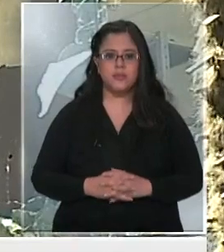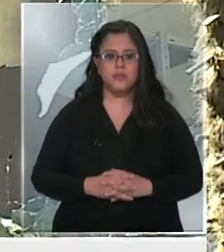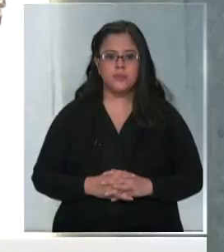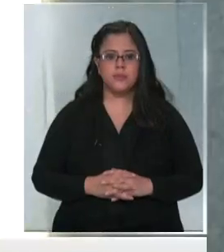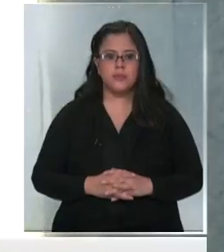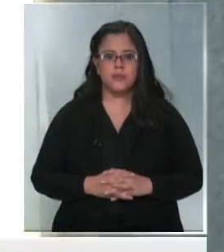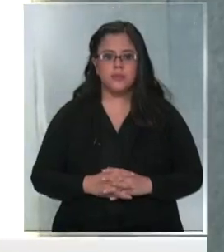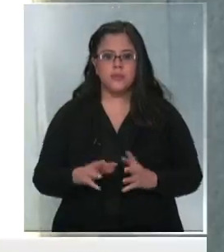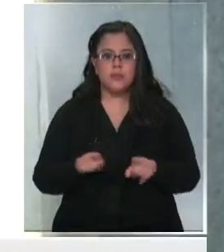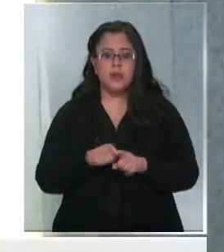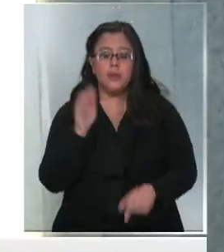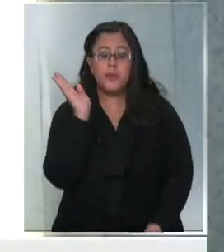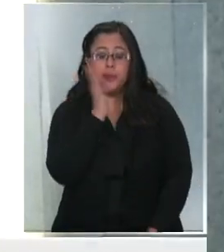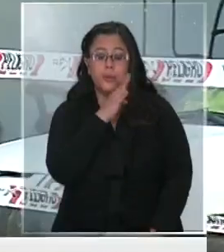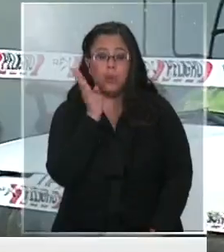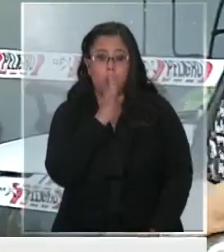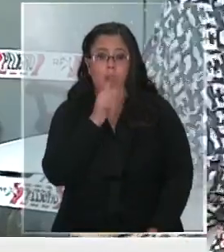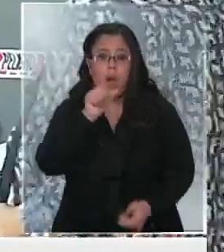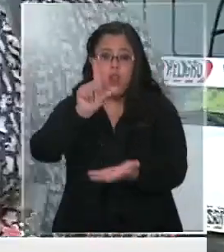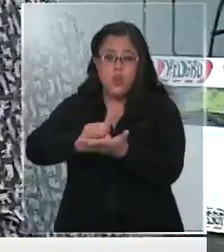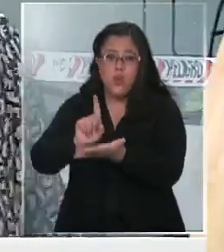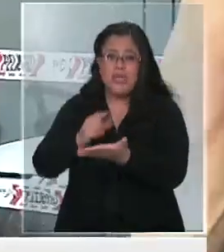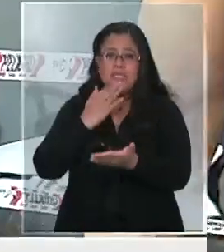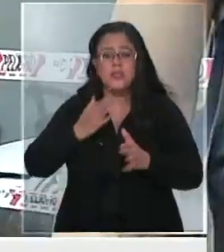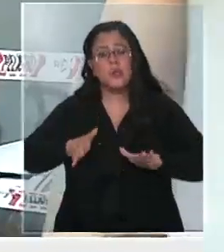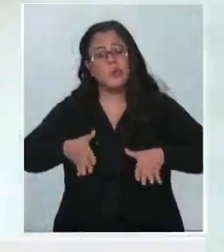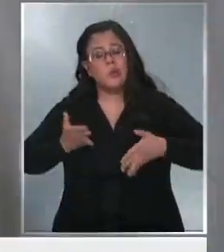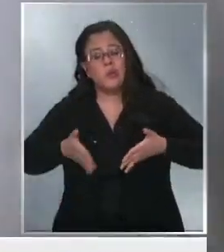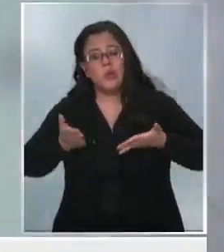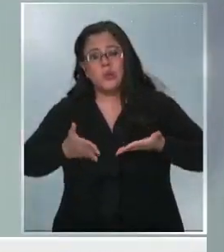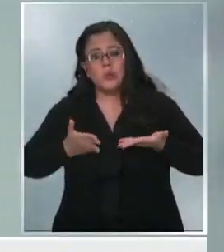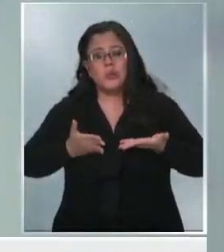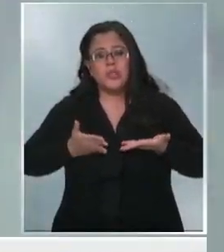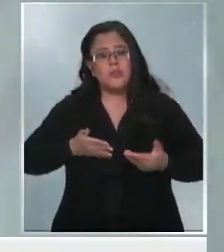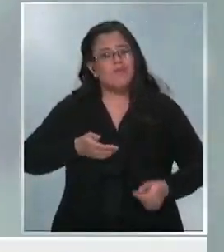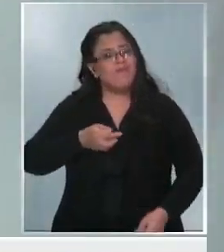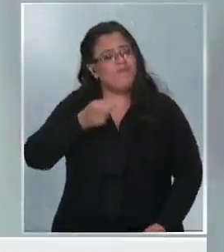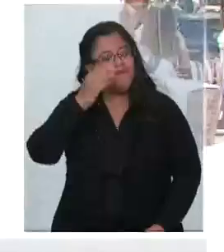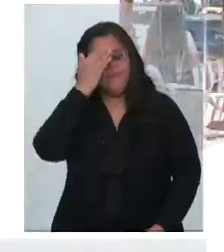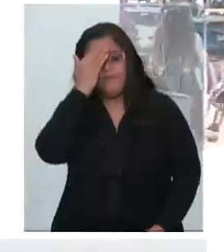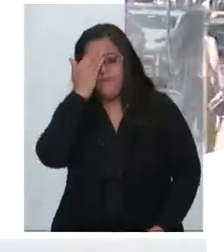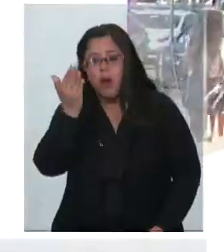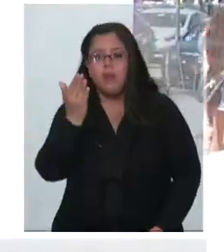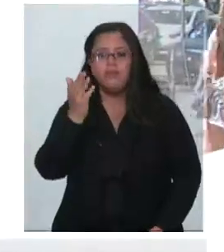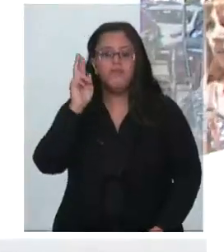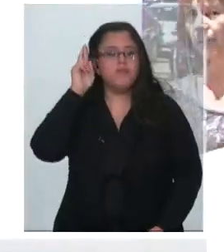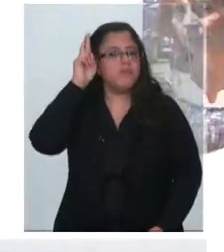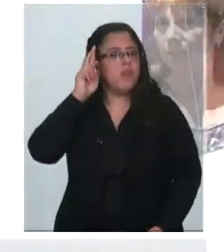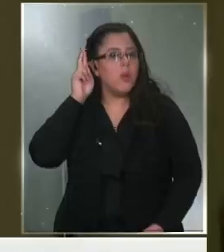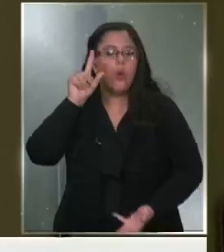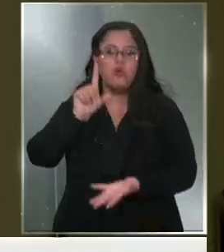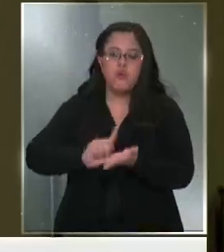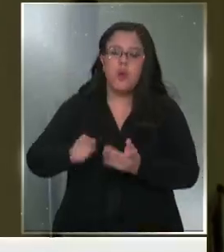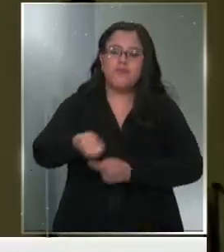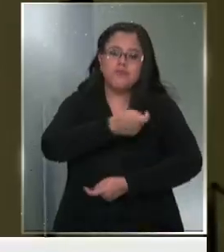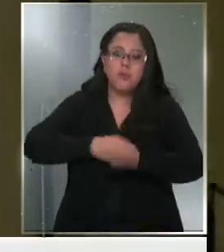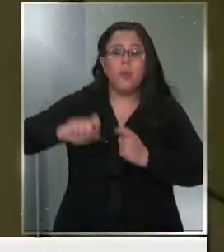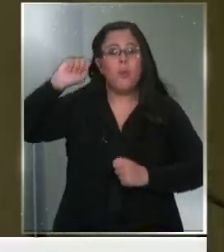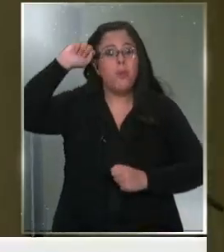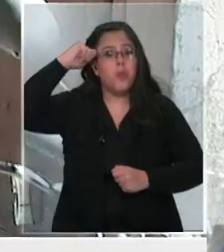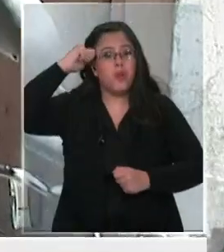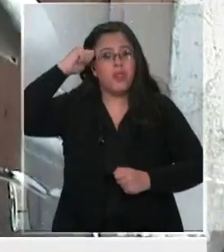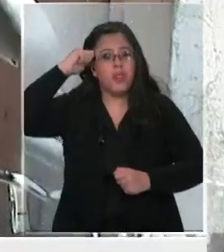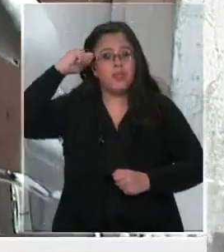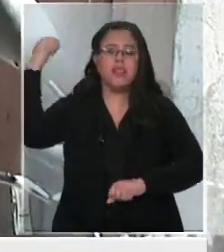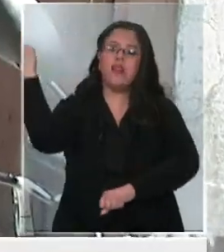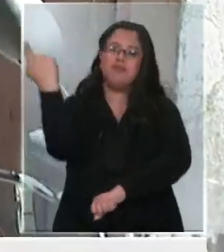El aire todavía estaba irrespirable y los ánimos eran quizás uno de los peores que recuerda este barrio comercial. Providencia vivió una de